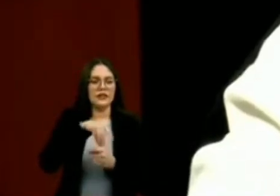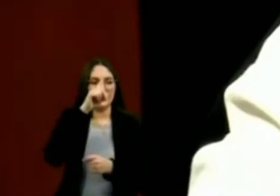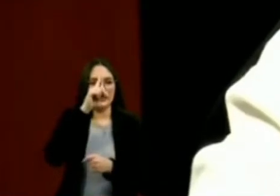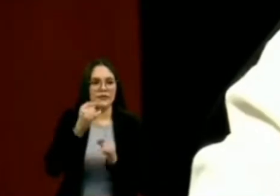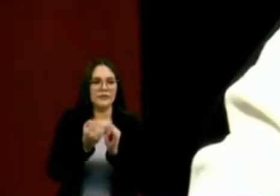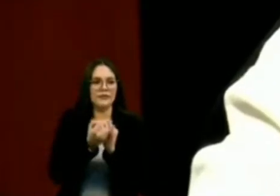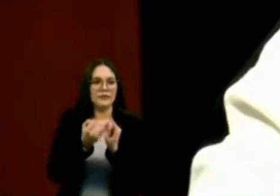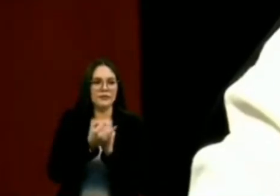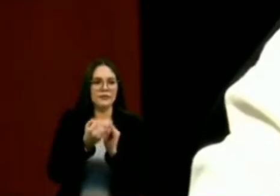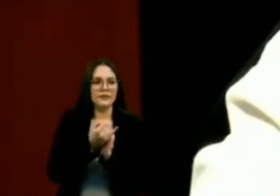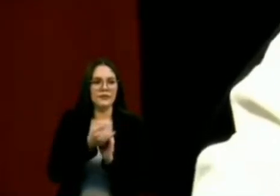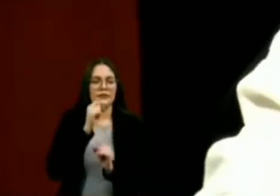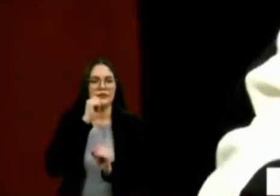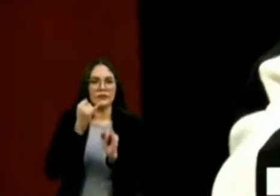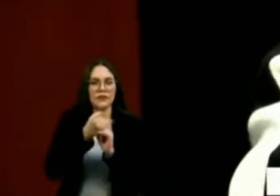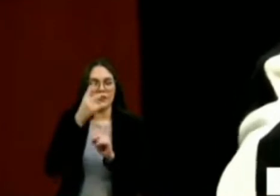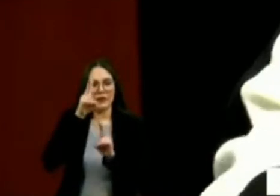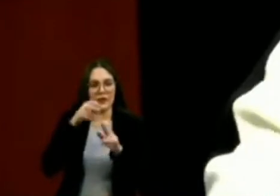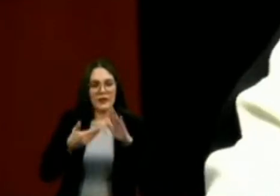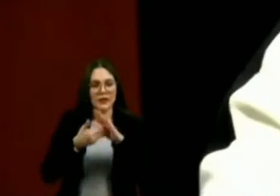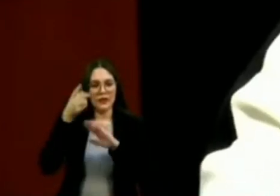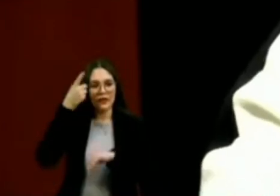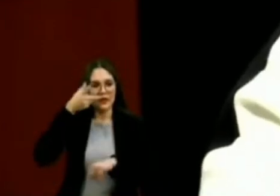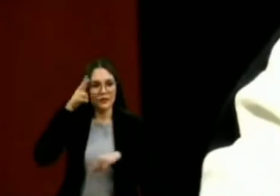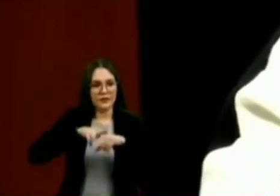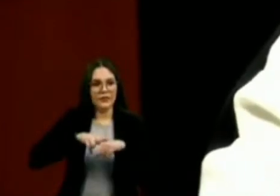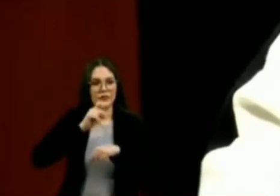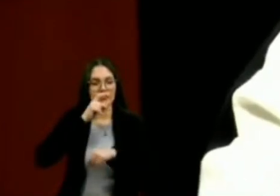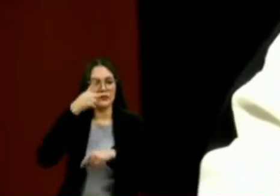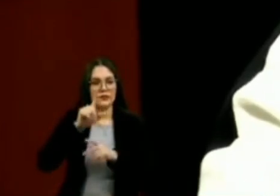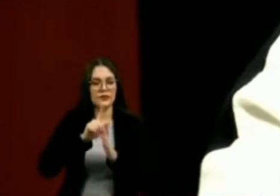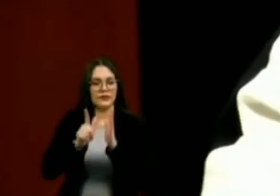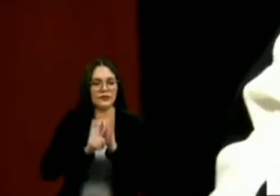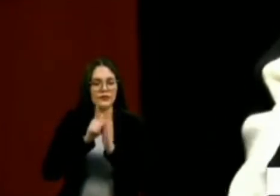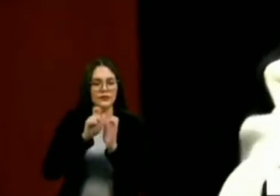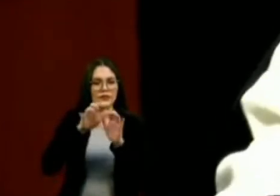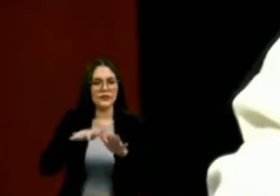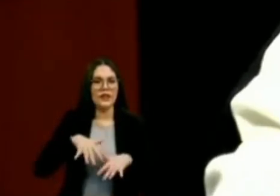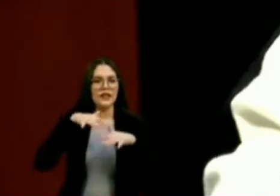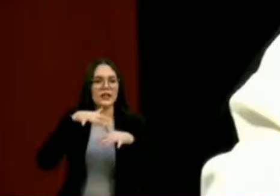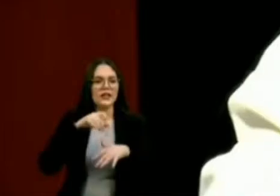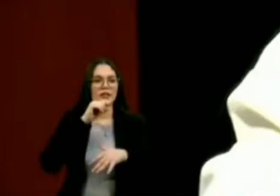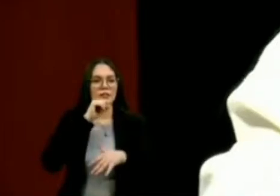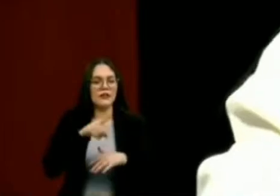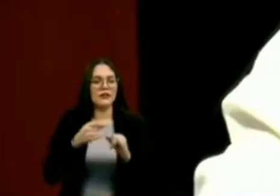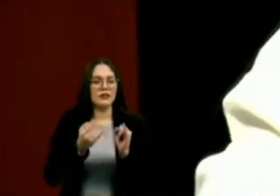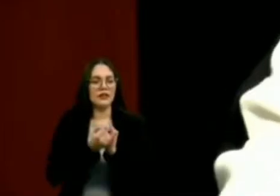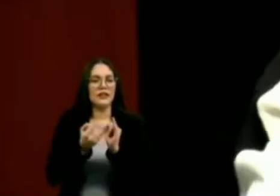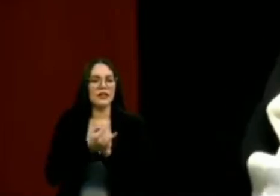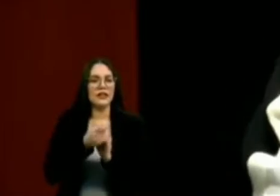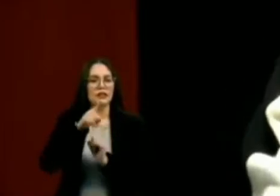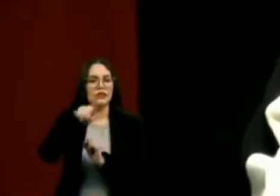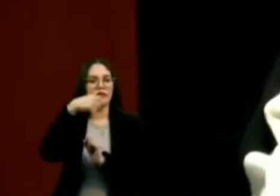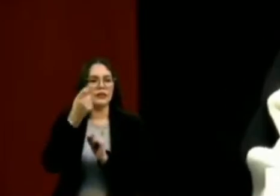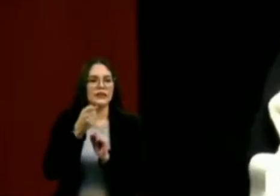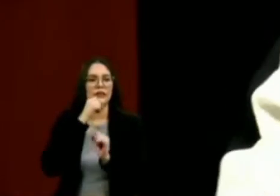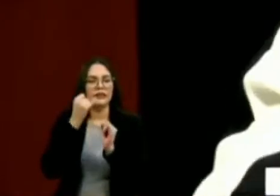mesa directiva, pido que de acuerdo a la ley orgánica de este Congreso se proceda a lo consecuente.